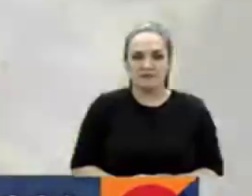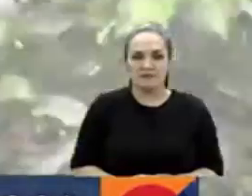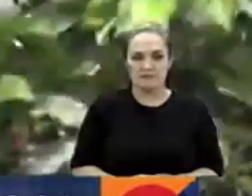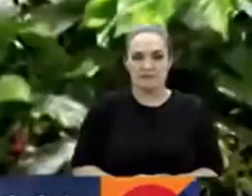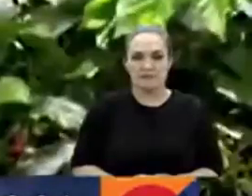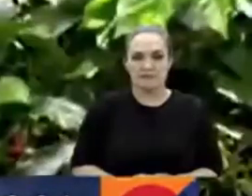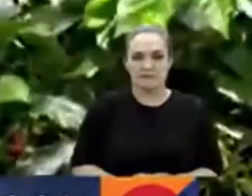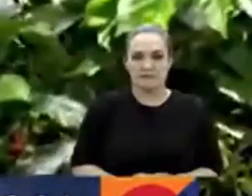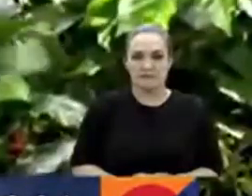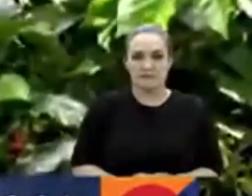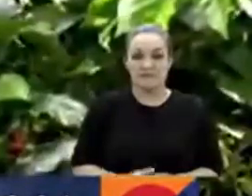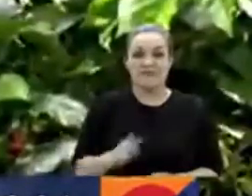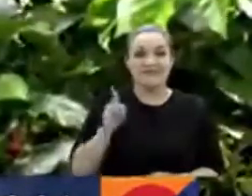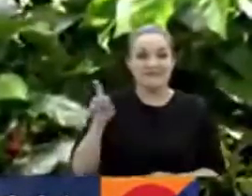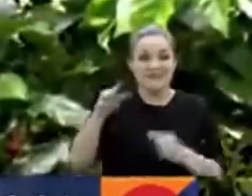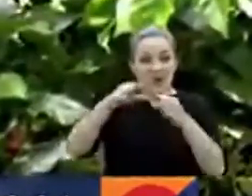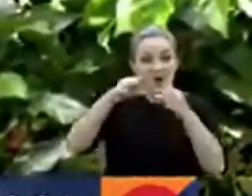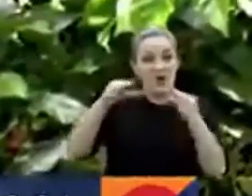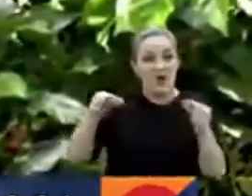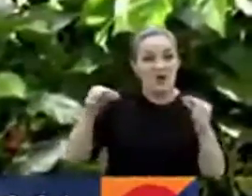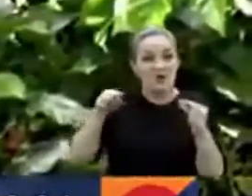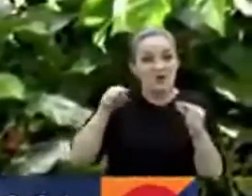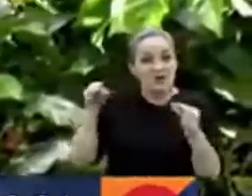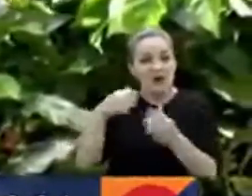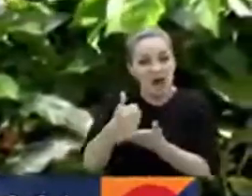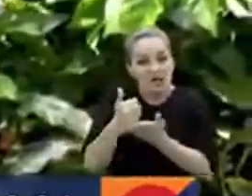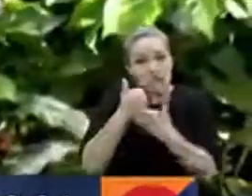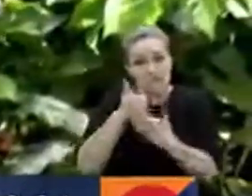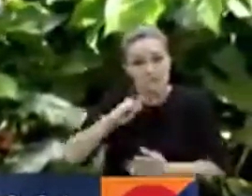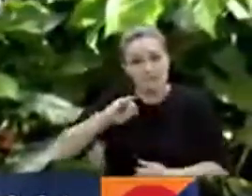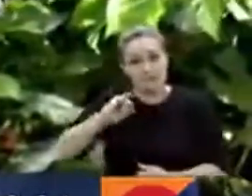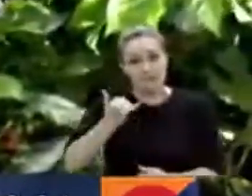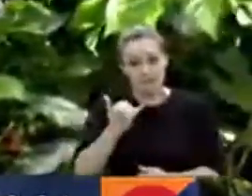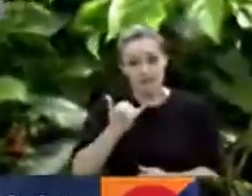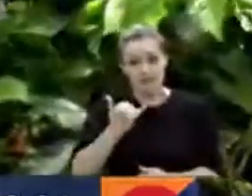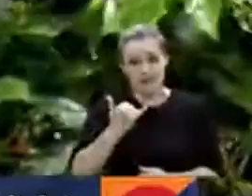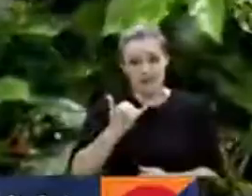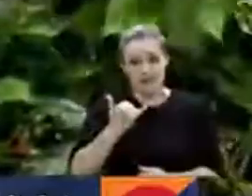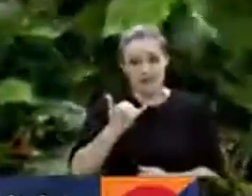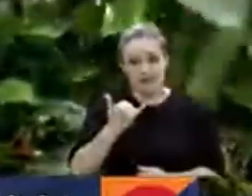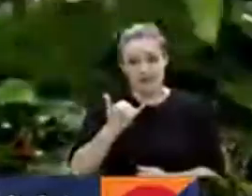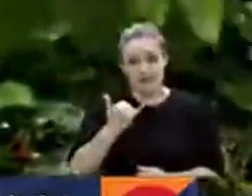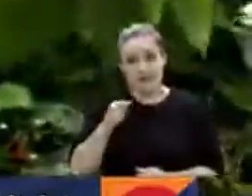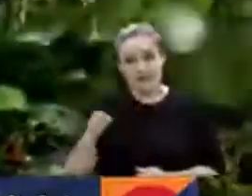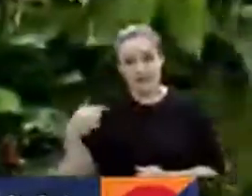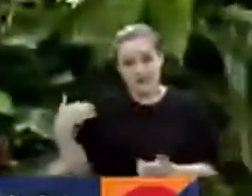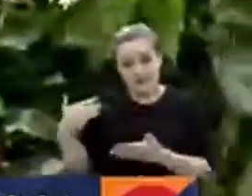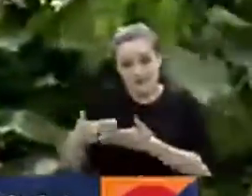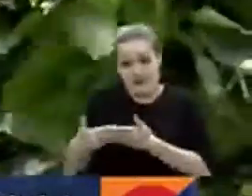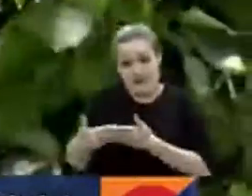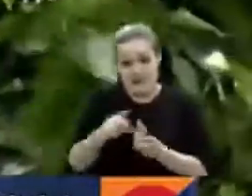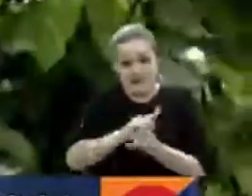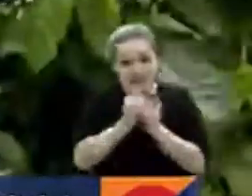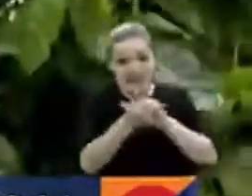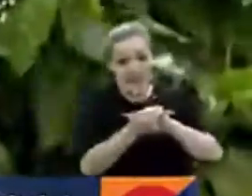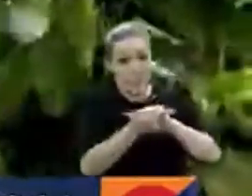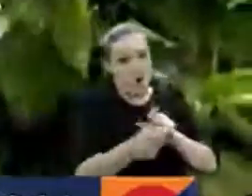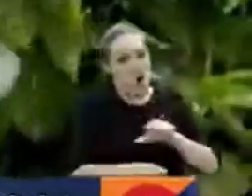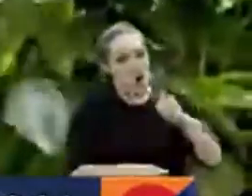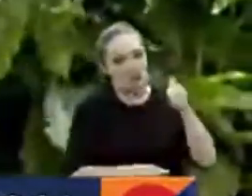Esta es la que nos ha sostenido a nosotros. Y esta es la que nos puede sostener si la